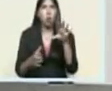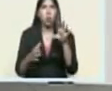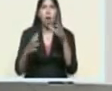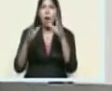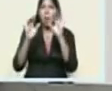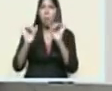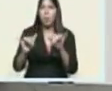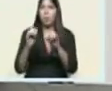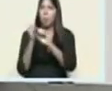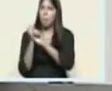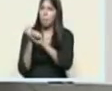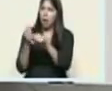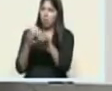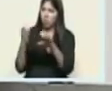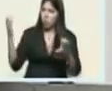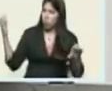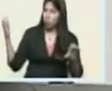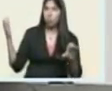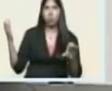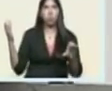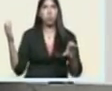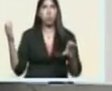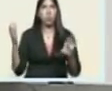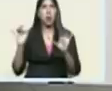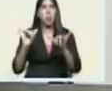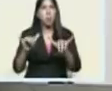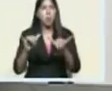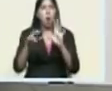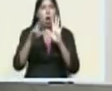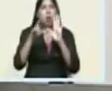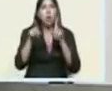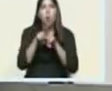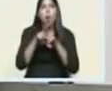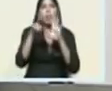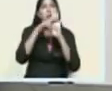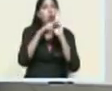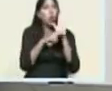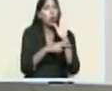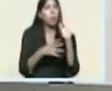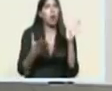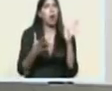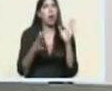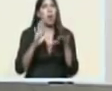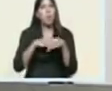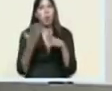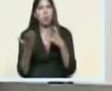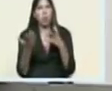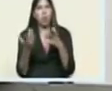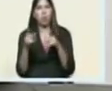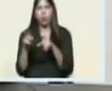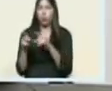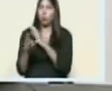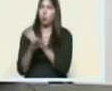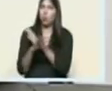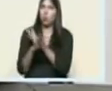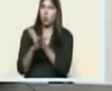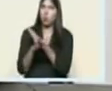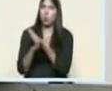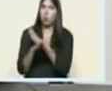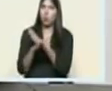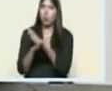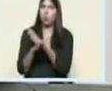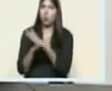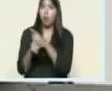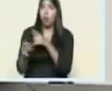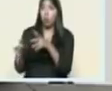luces del estadio. Si estás jugando en las mismas reglas, ¿por qué juegas un juego en